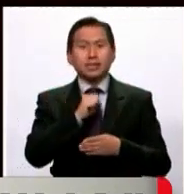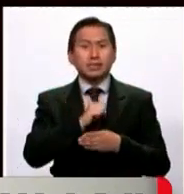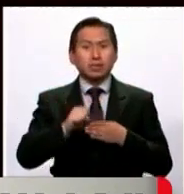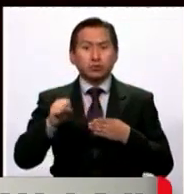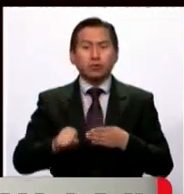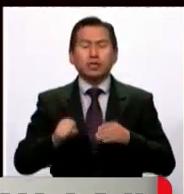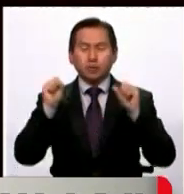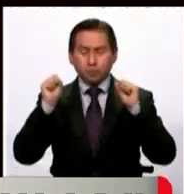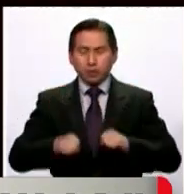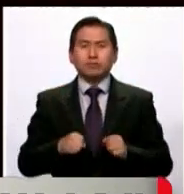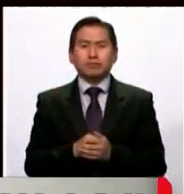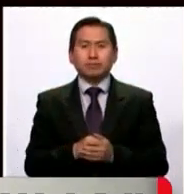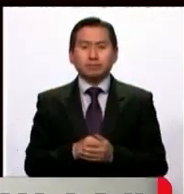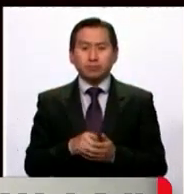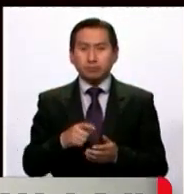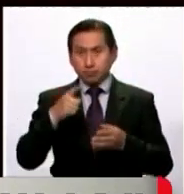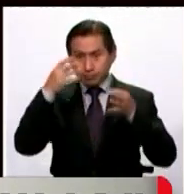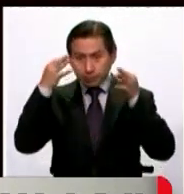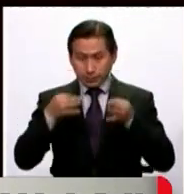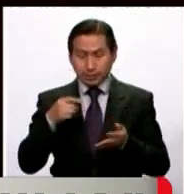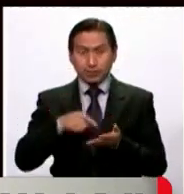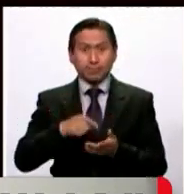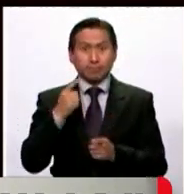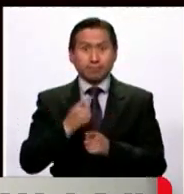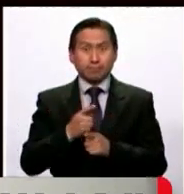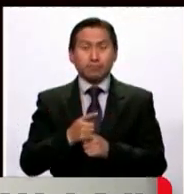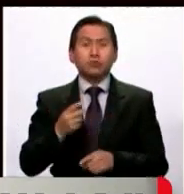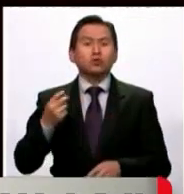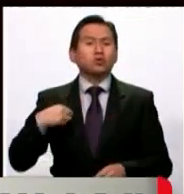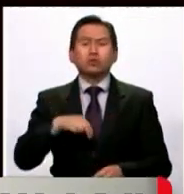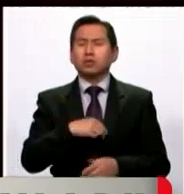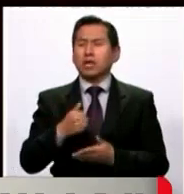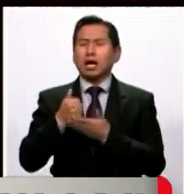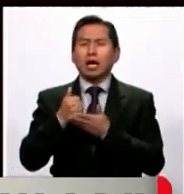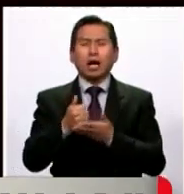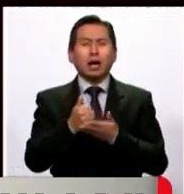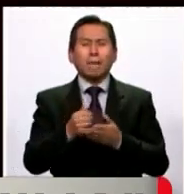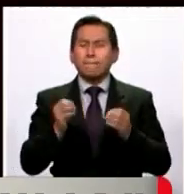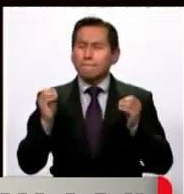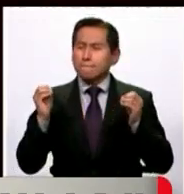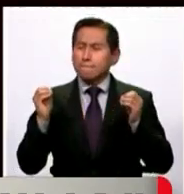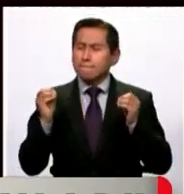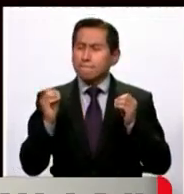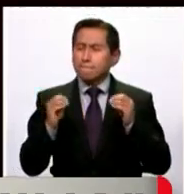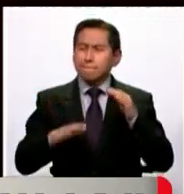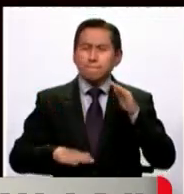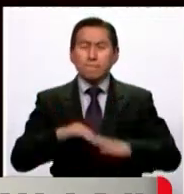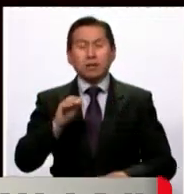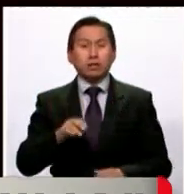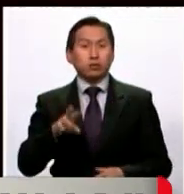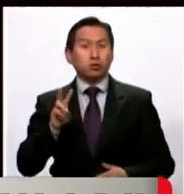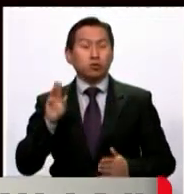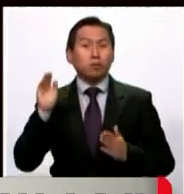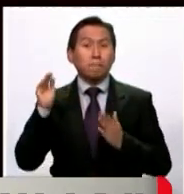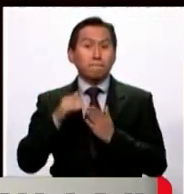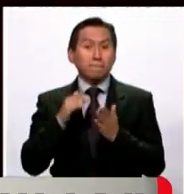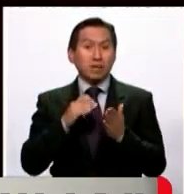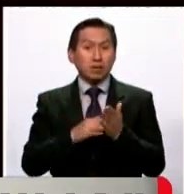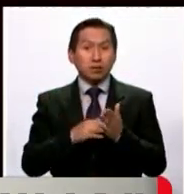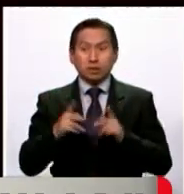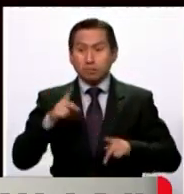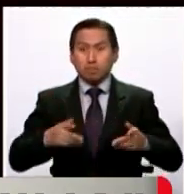secundaria. Con esta decisión llegaremos con ayuda a más de 2,5 millones de